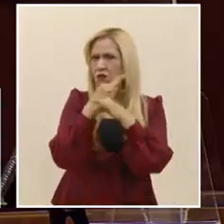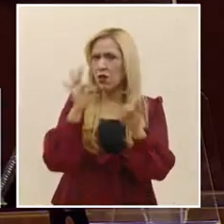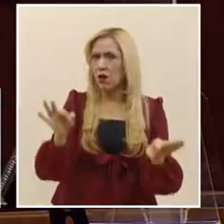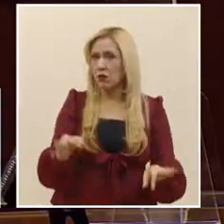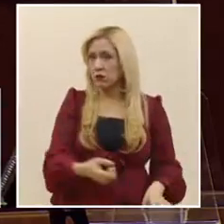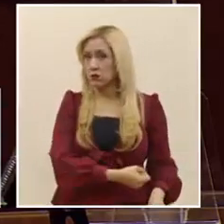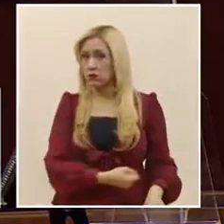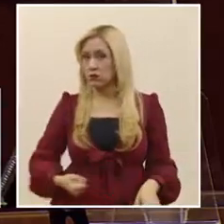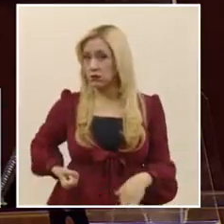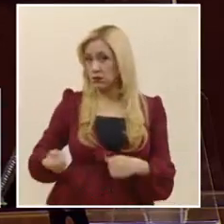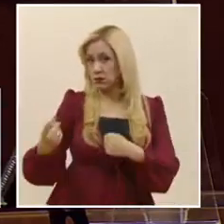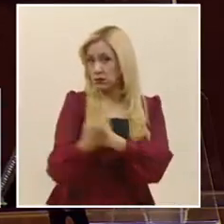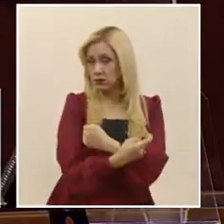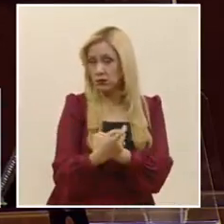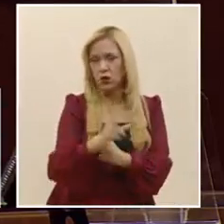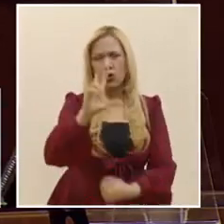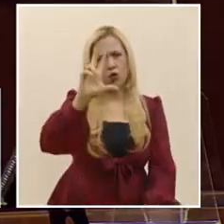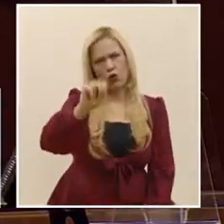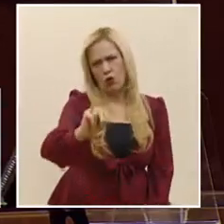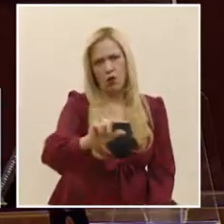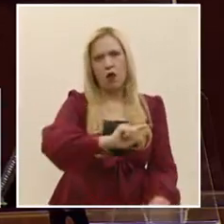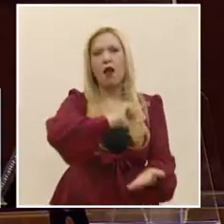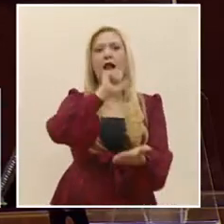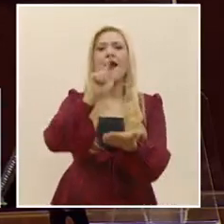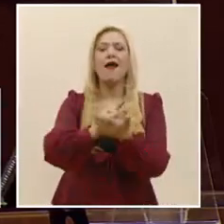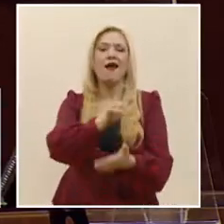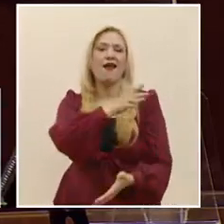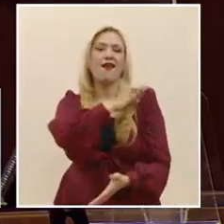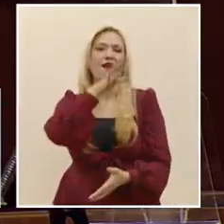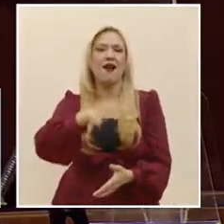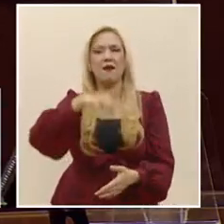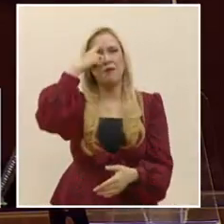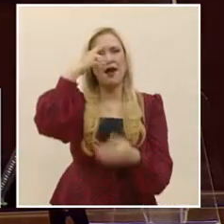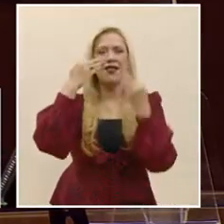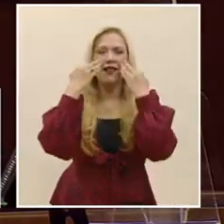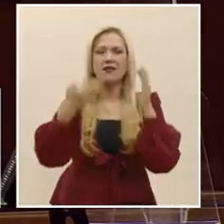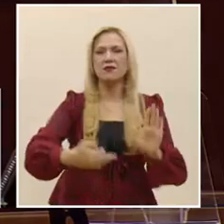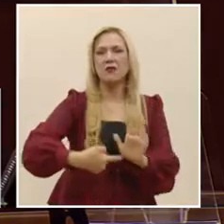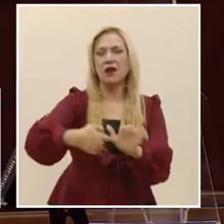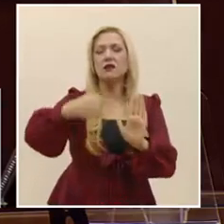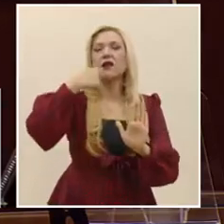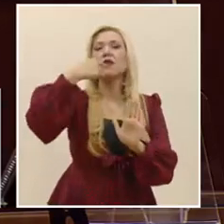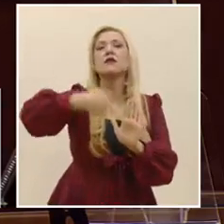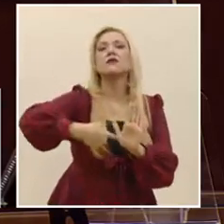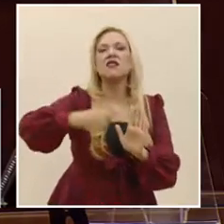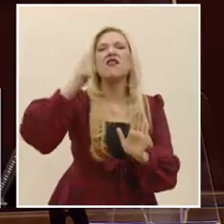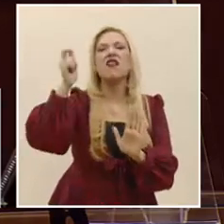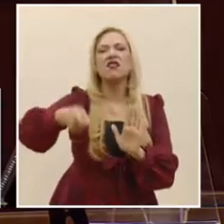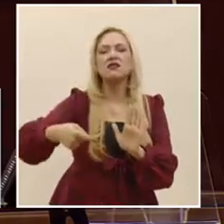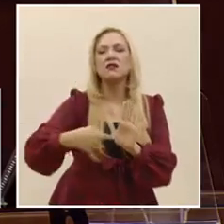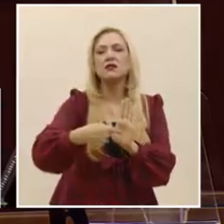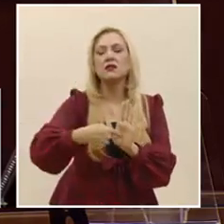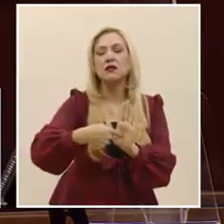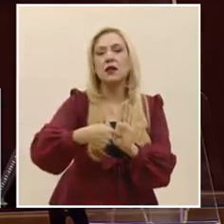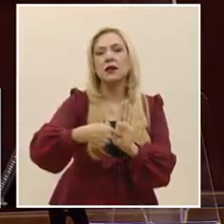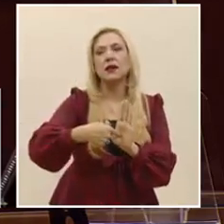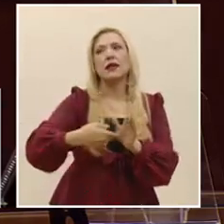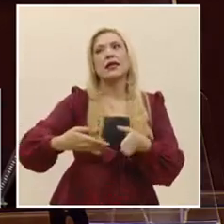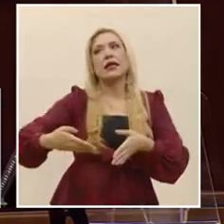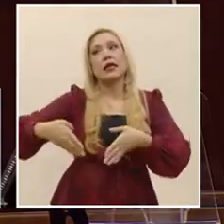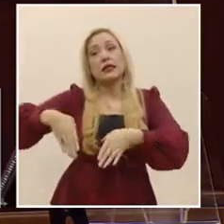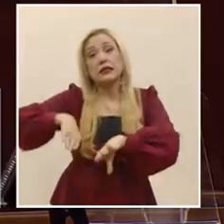reservada automáticamente, pues la Ley General en materia de transparencia establece que dicha reserva